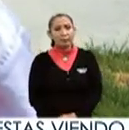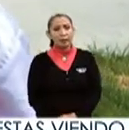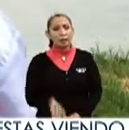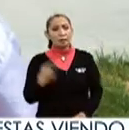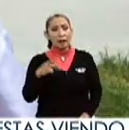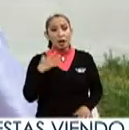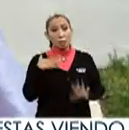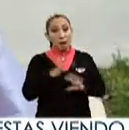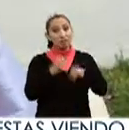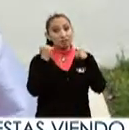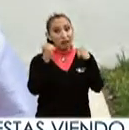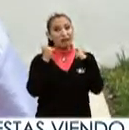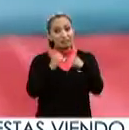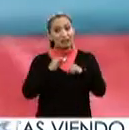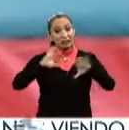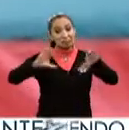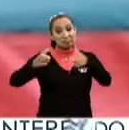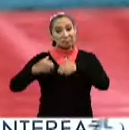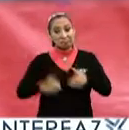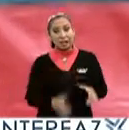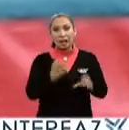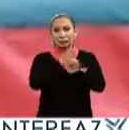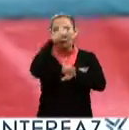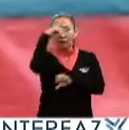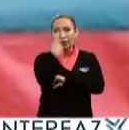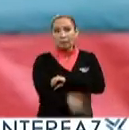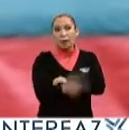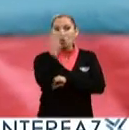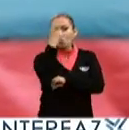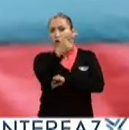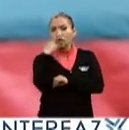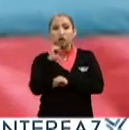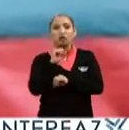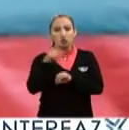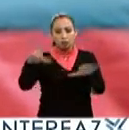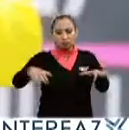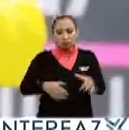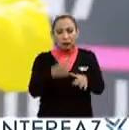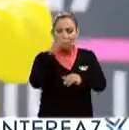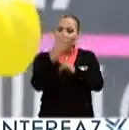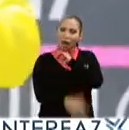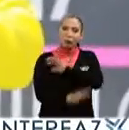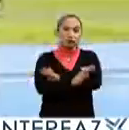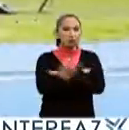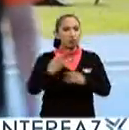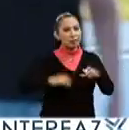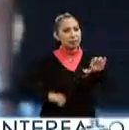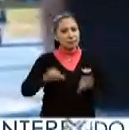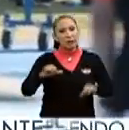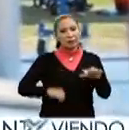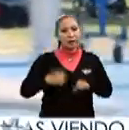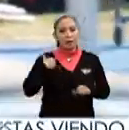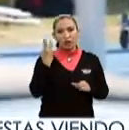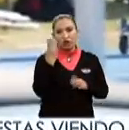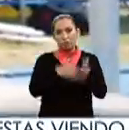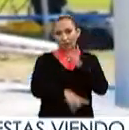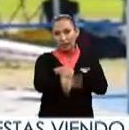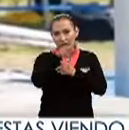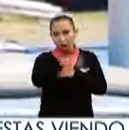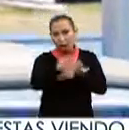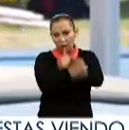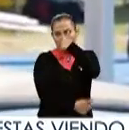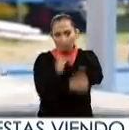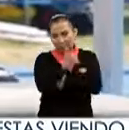pero están más fuertes las categorías. El Estado de México, una de las subsedes, puso punto final a las actividades de la versión 2018